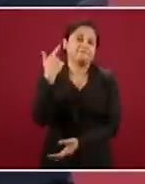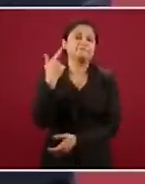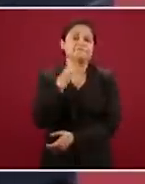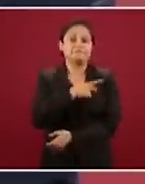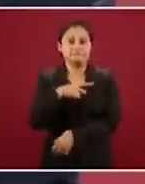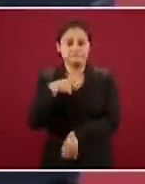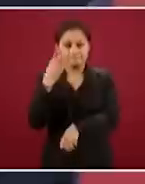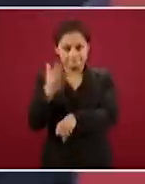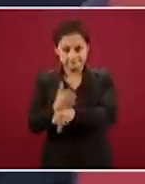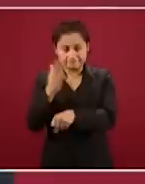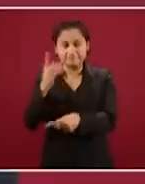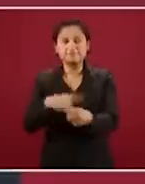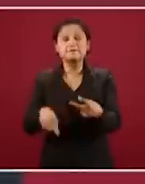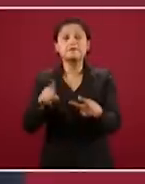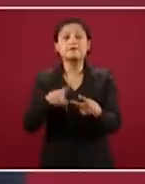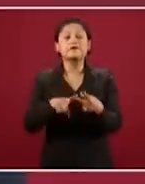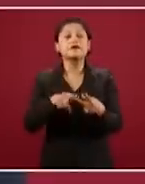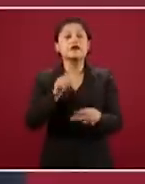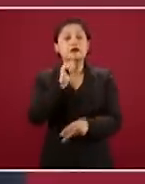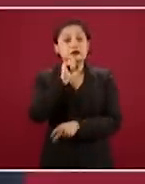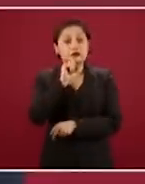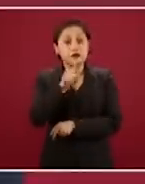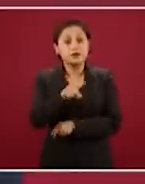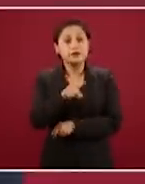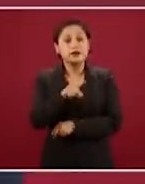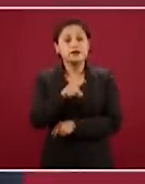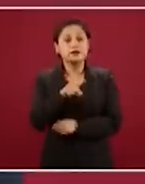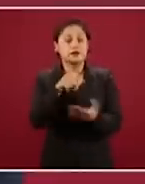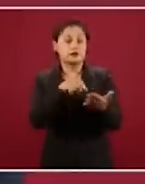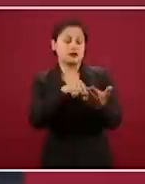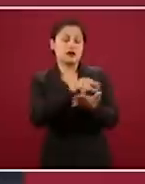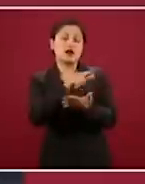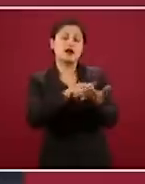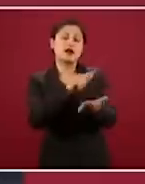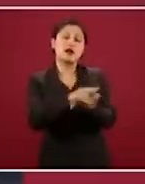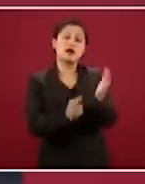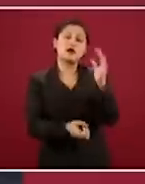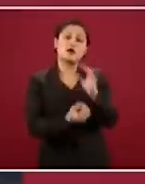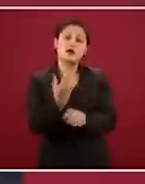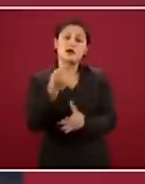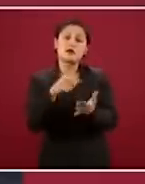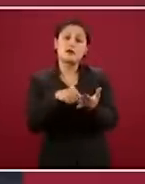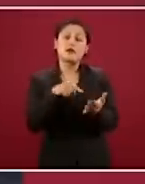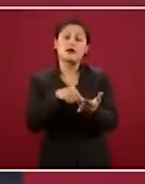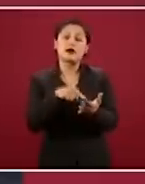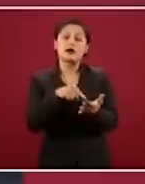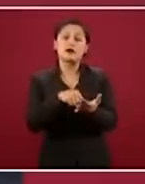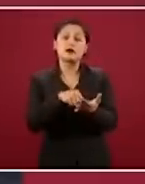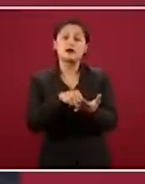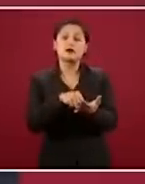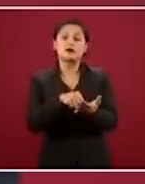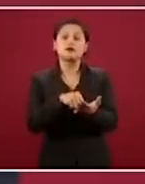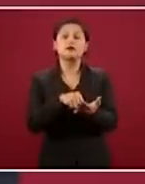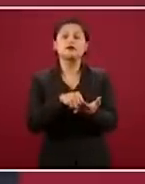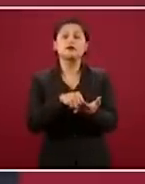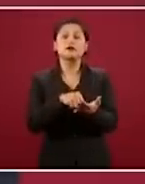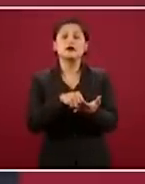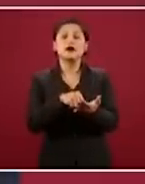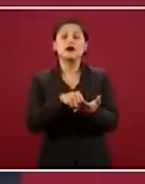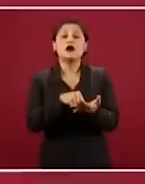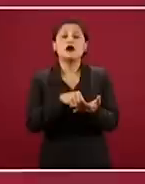está en la ley, ahora sí, tipificado, y si